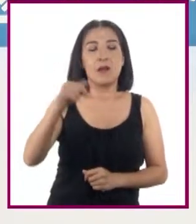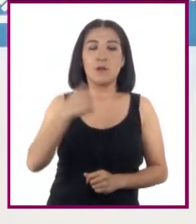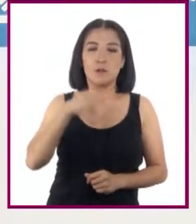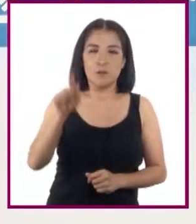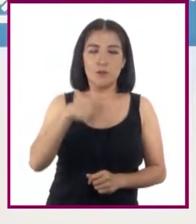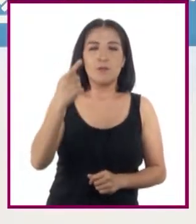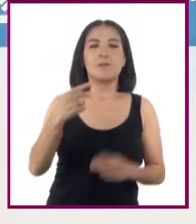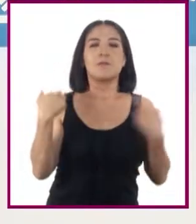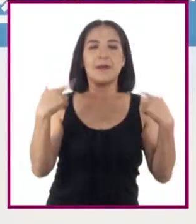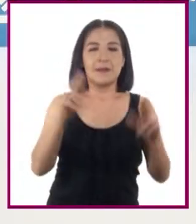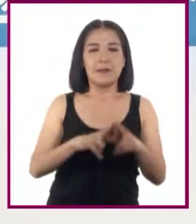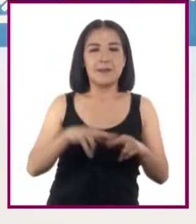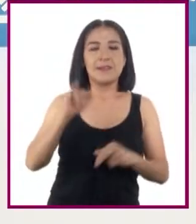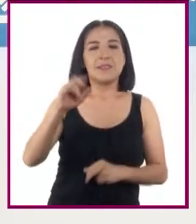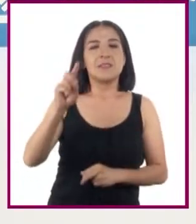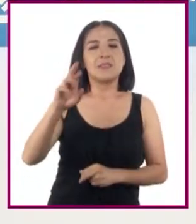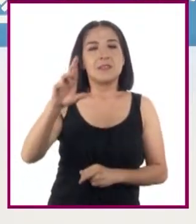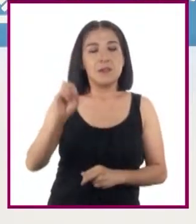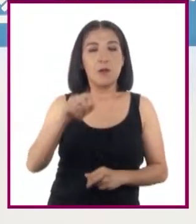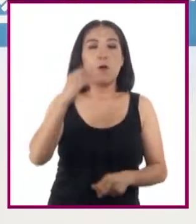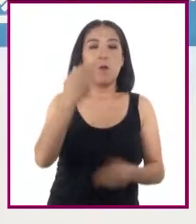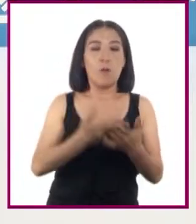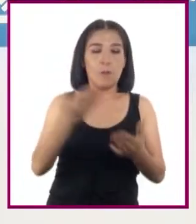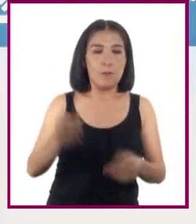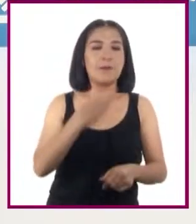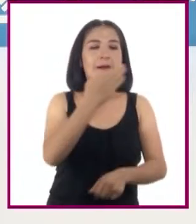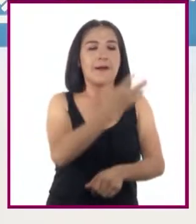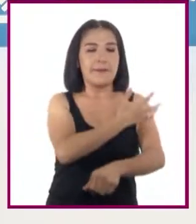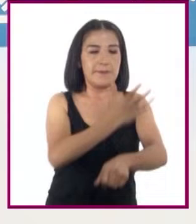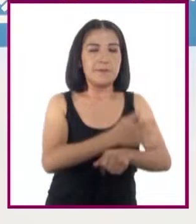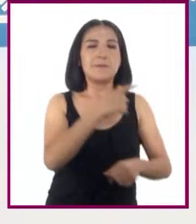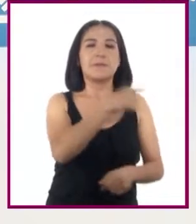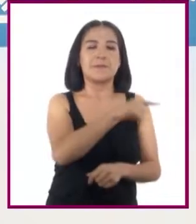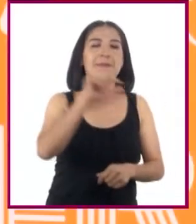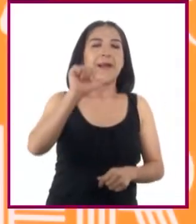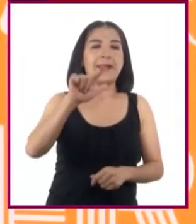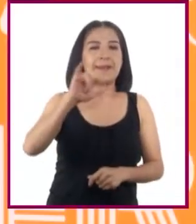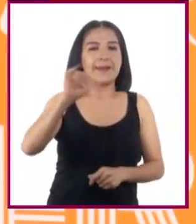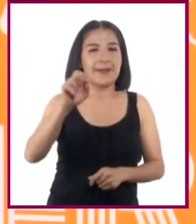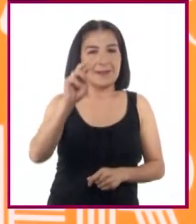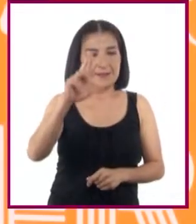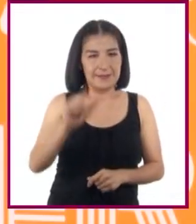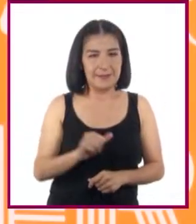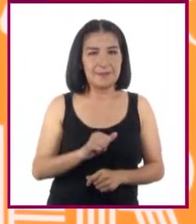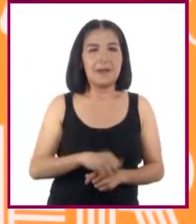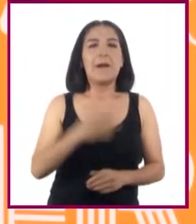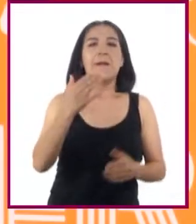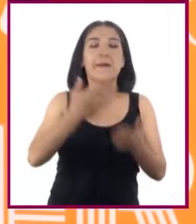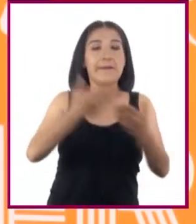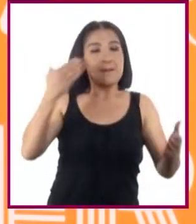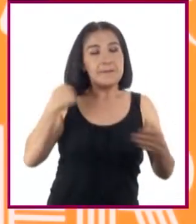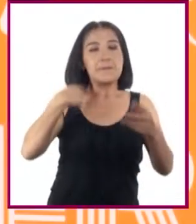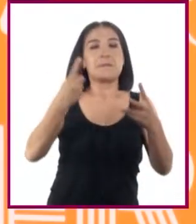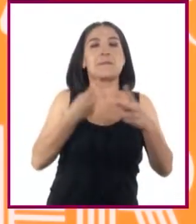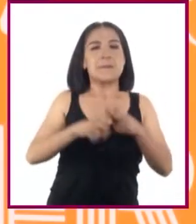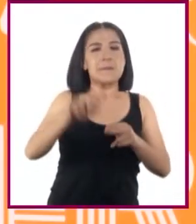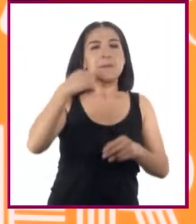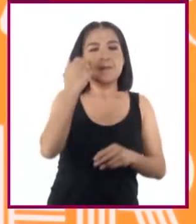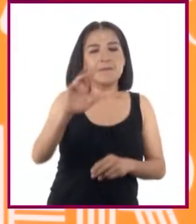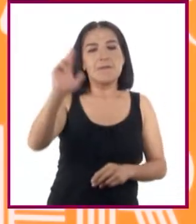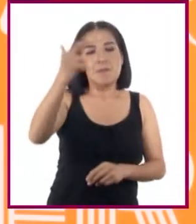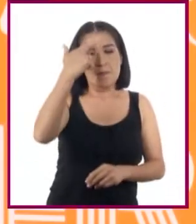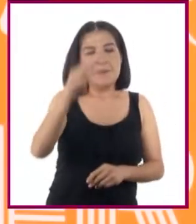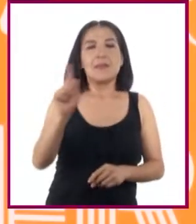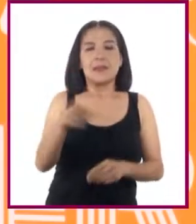profesor Isidro Navarro Rivera y estará acompañándome hoy Alejandra Valenzuela Senderovich. Antes de comenzar, queremos recordarles que